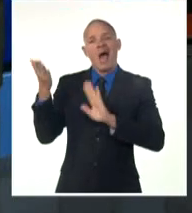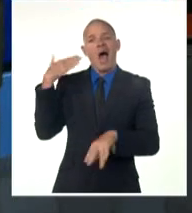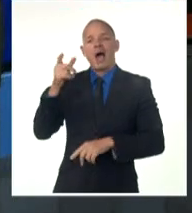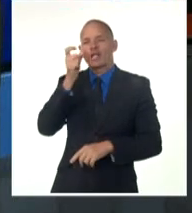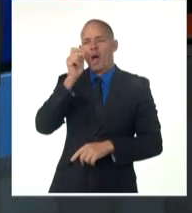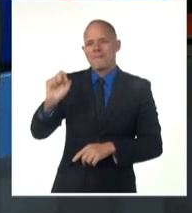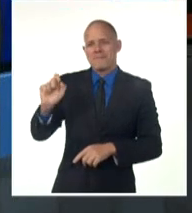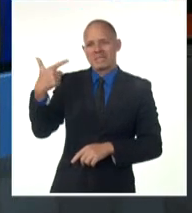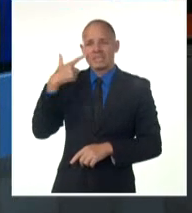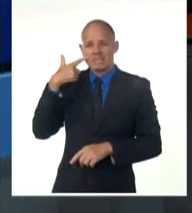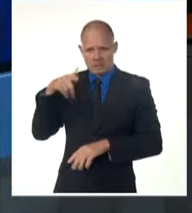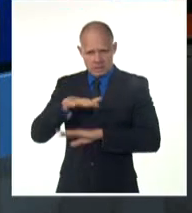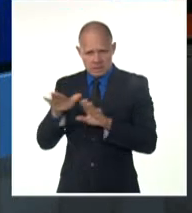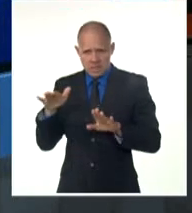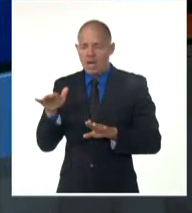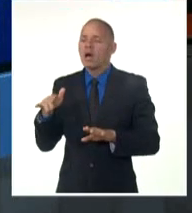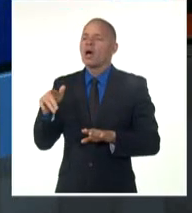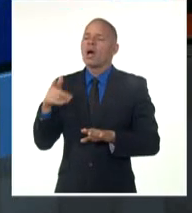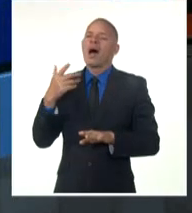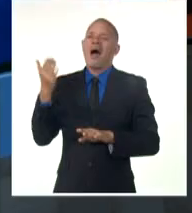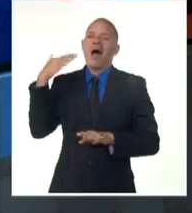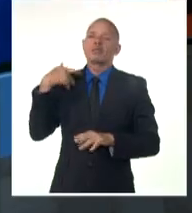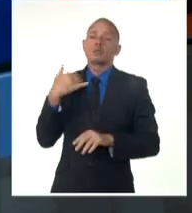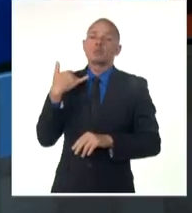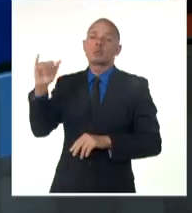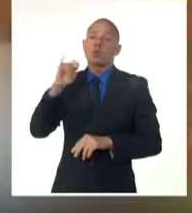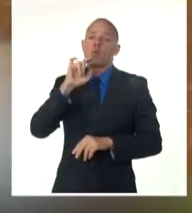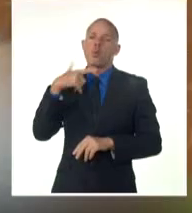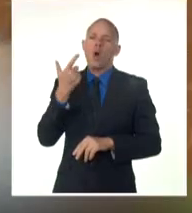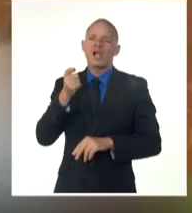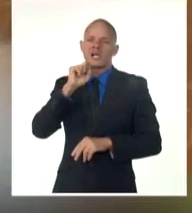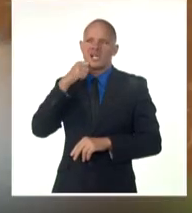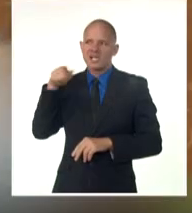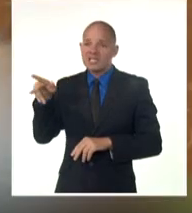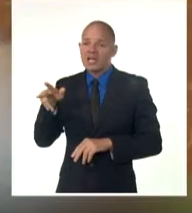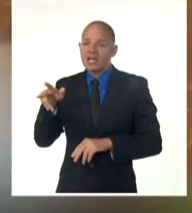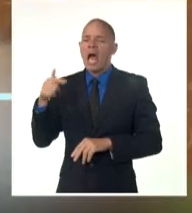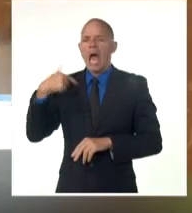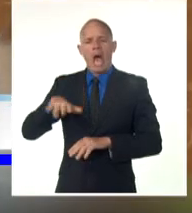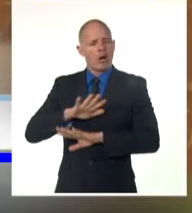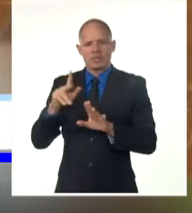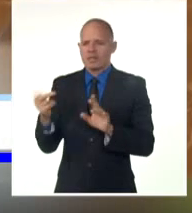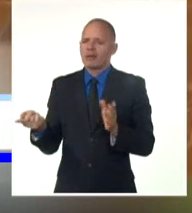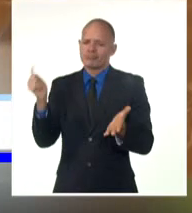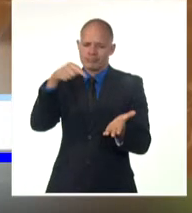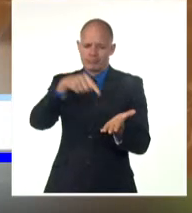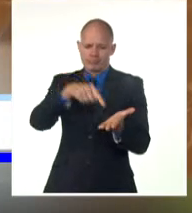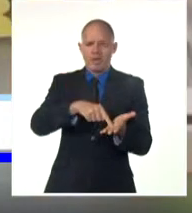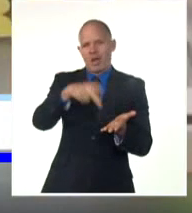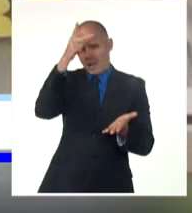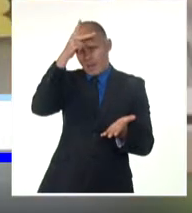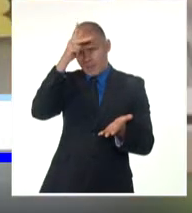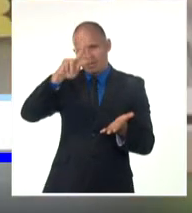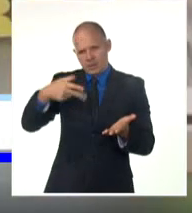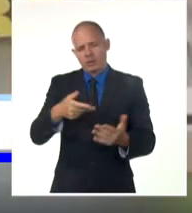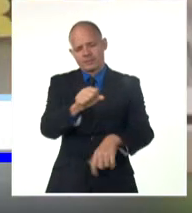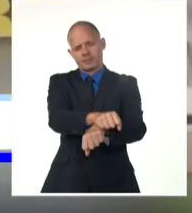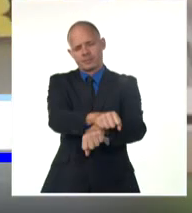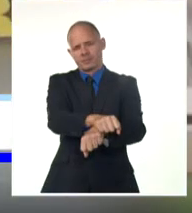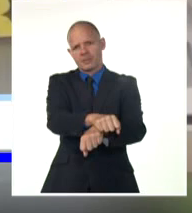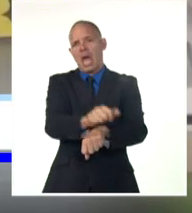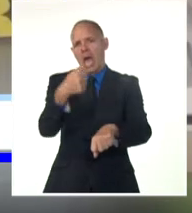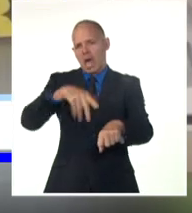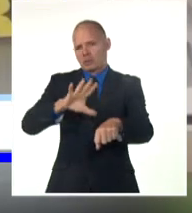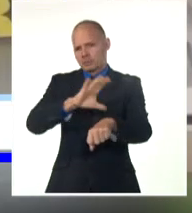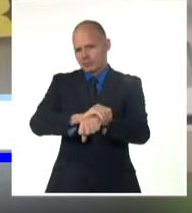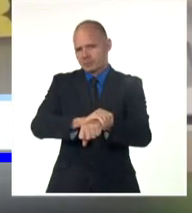país, donde enfrentará una serie de juicios por presunta corrupción. En declaraciones a la prensa, el exmandatario pidió a la justicia peruana que no lo deje